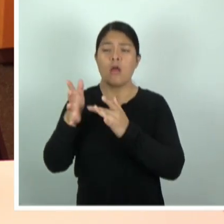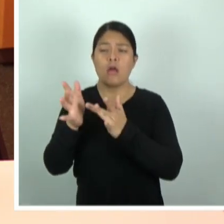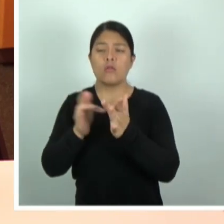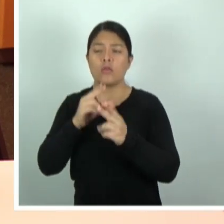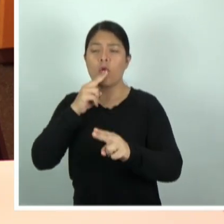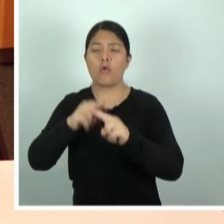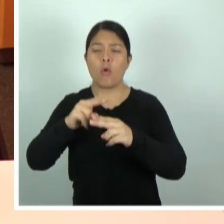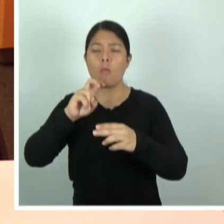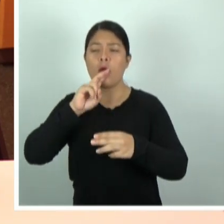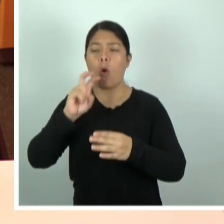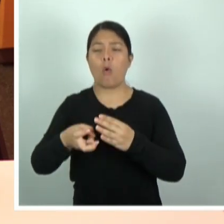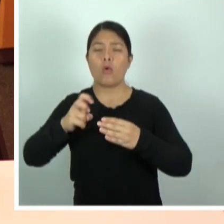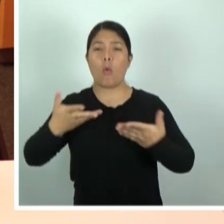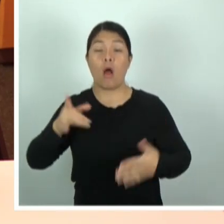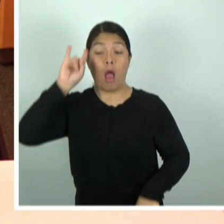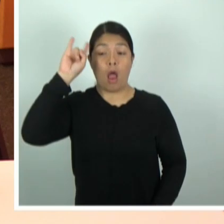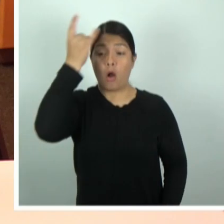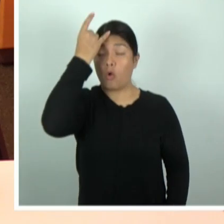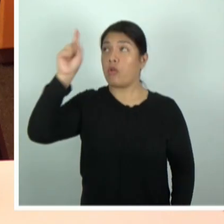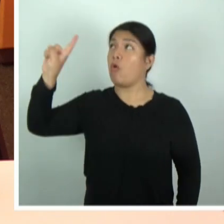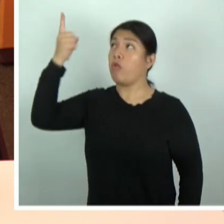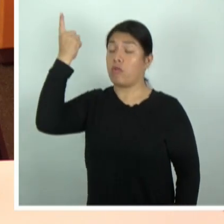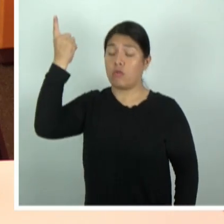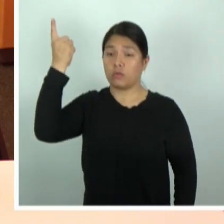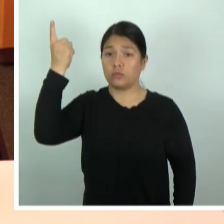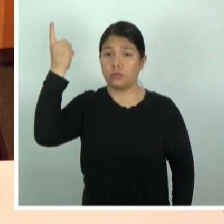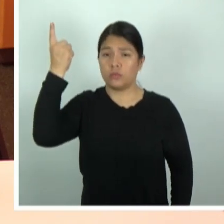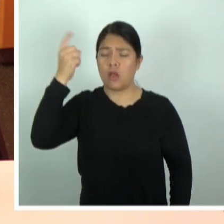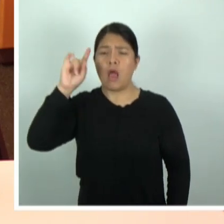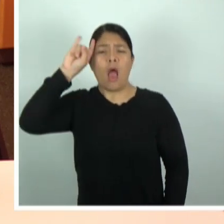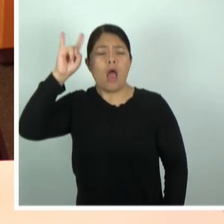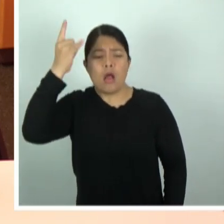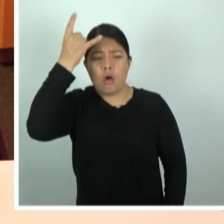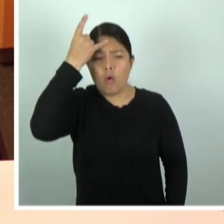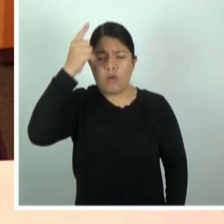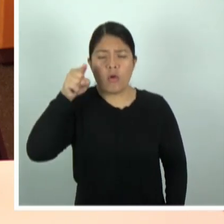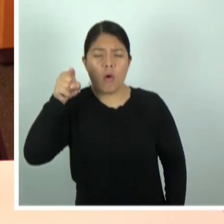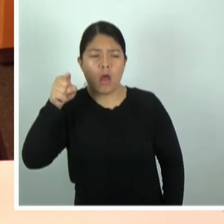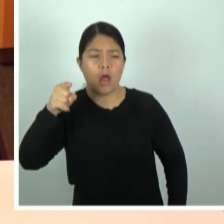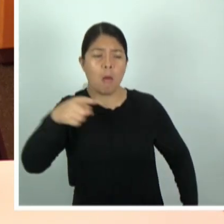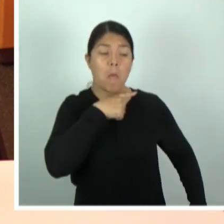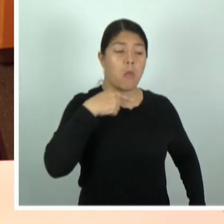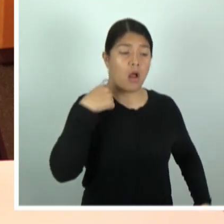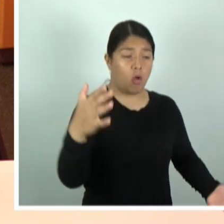el Cordero de Dios. Ese Cordero que iba a tomar todo el pecado por nosotros.